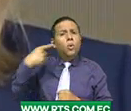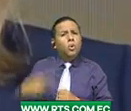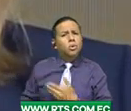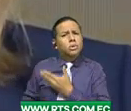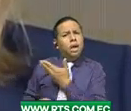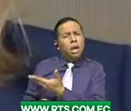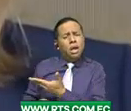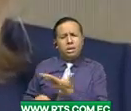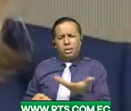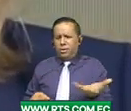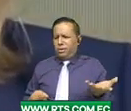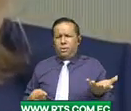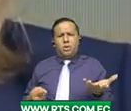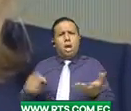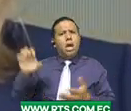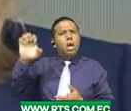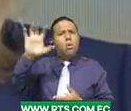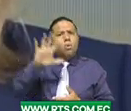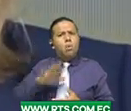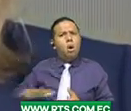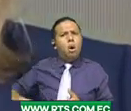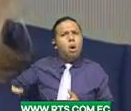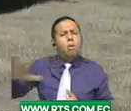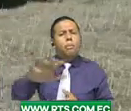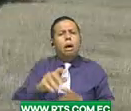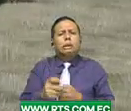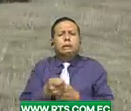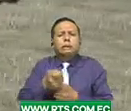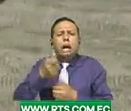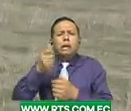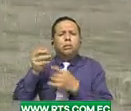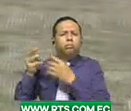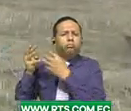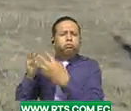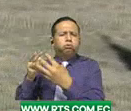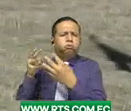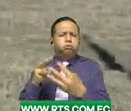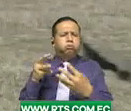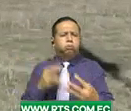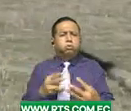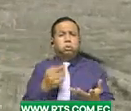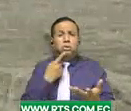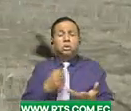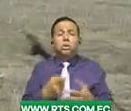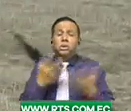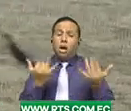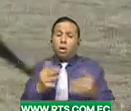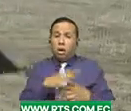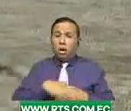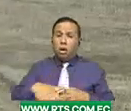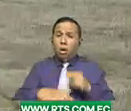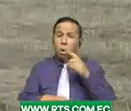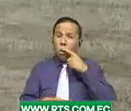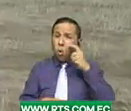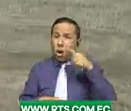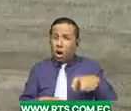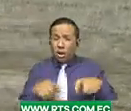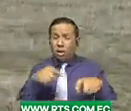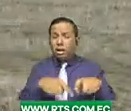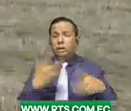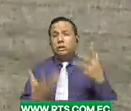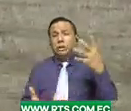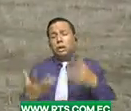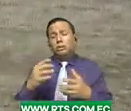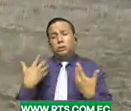puesto a Europa al borde de la guerra. También sugirió que la crisis actual en la frontera con Ucrania podría ser el punto de inflexión para